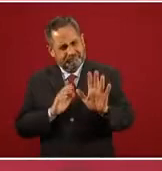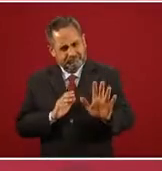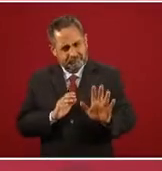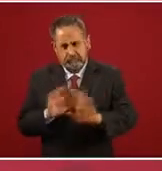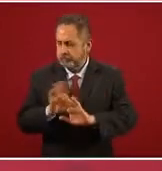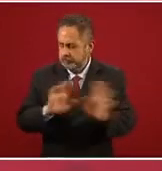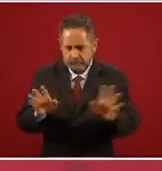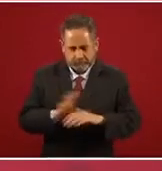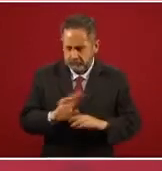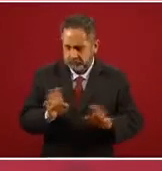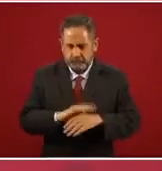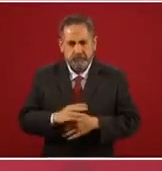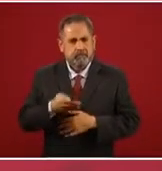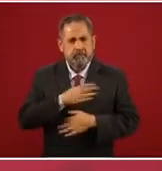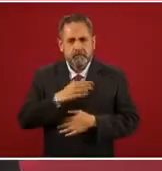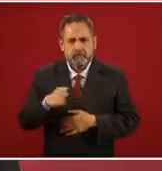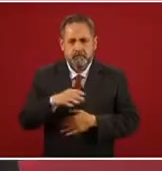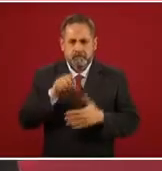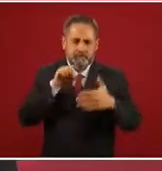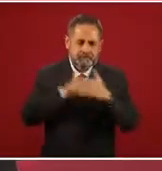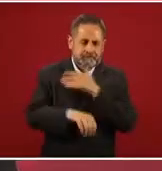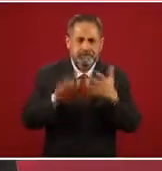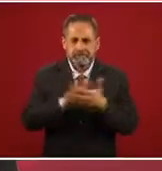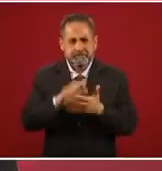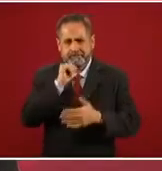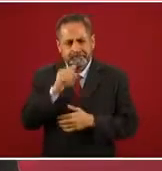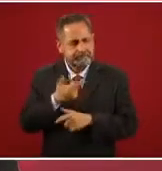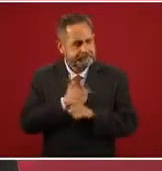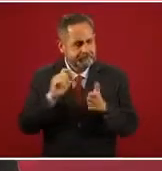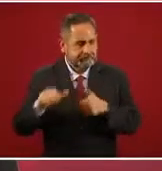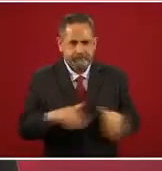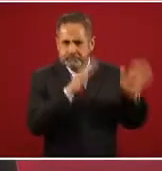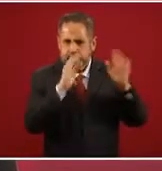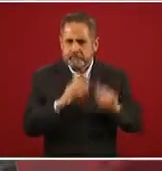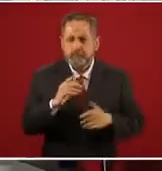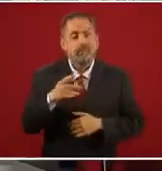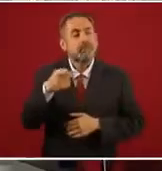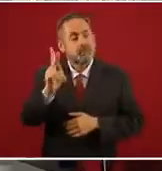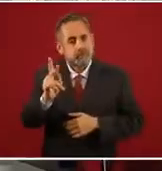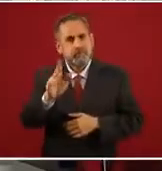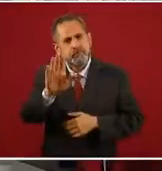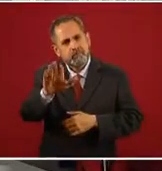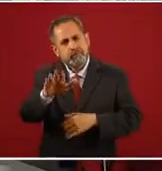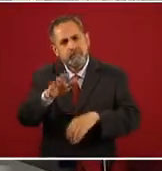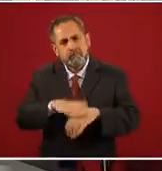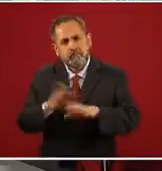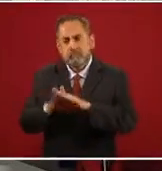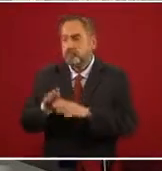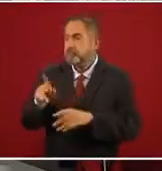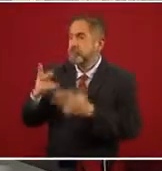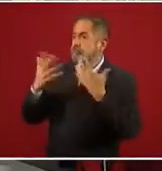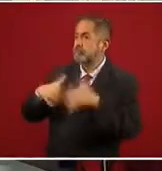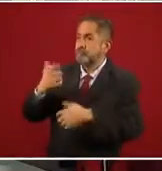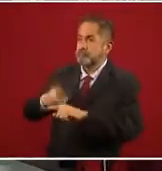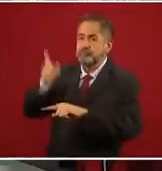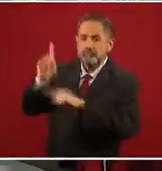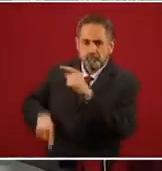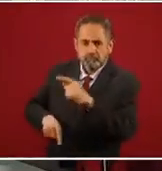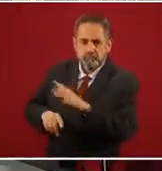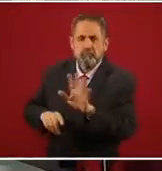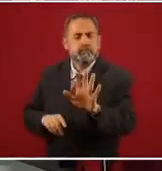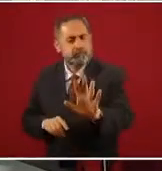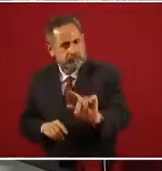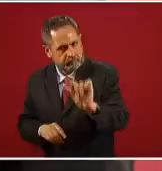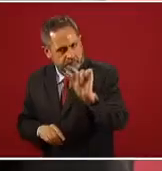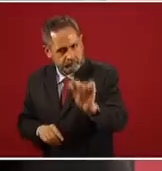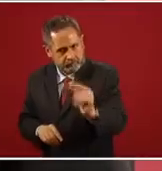celebro que ya no tengamos presos políticos de la 4T. Pero con tantos atropellos no amerita cancelar. No, este desde proyecto. Luego que sí, no